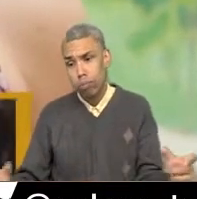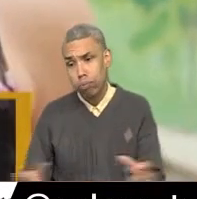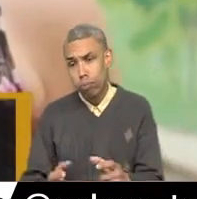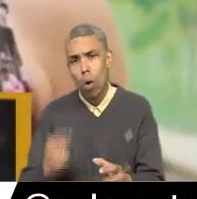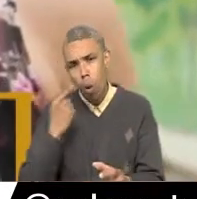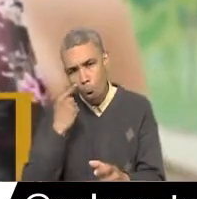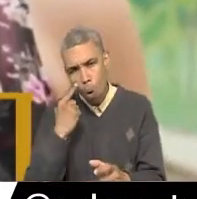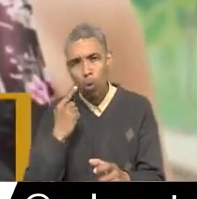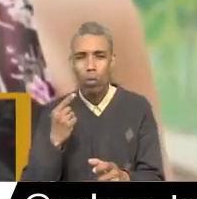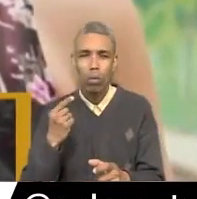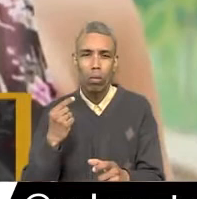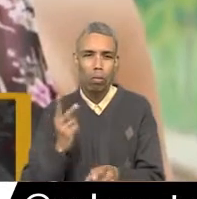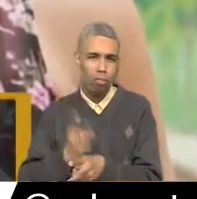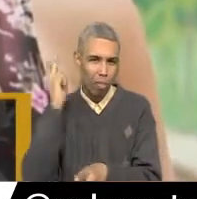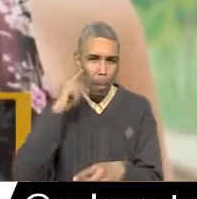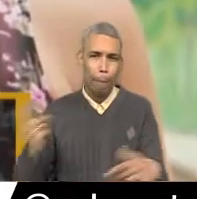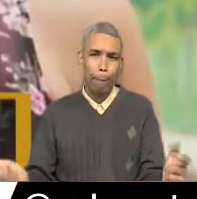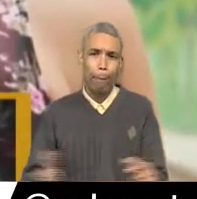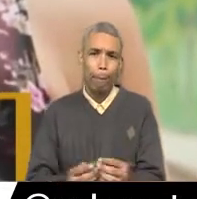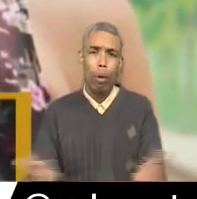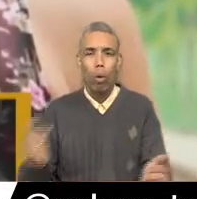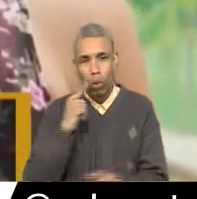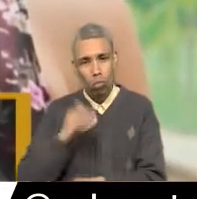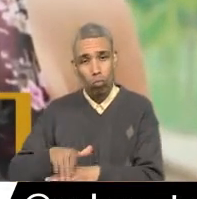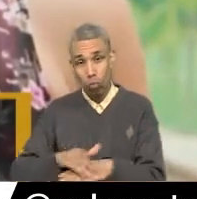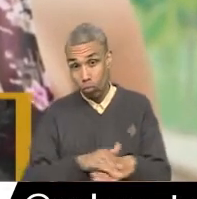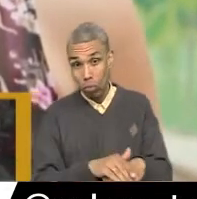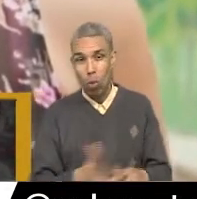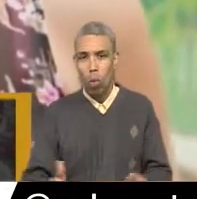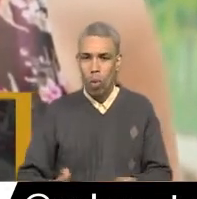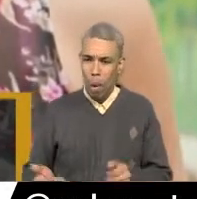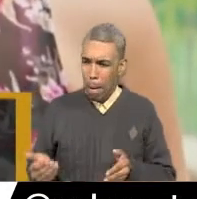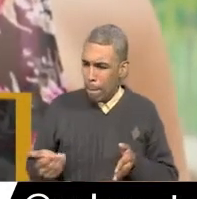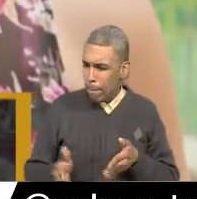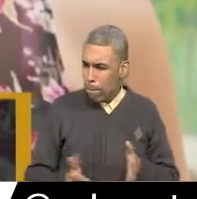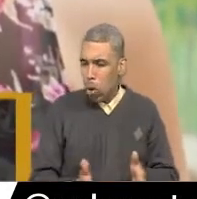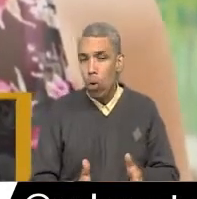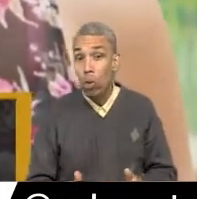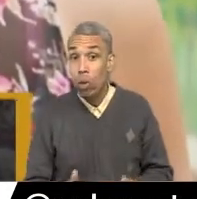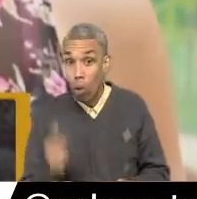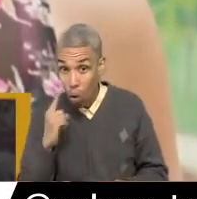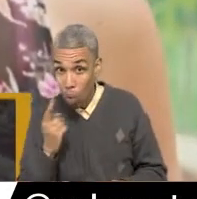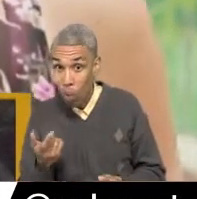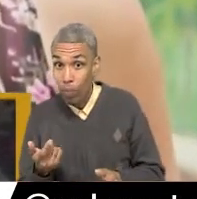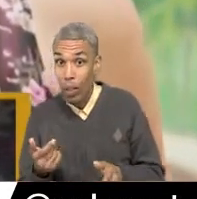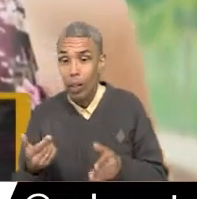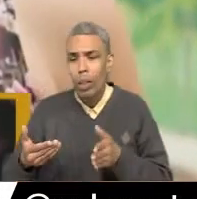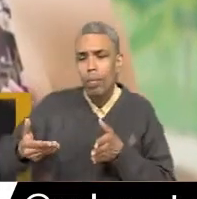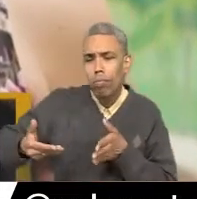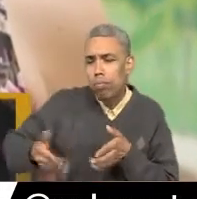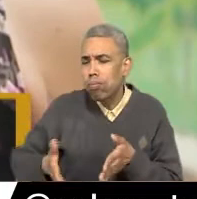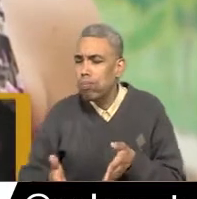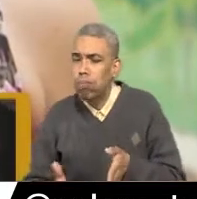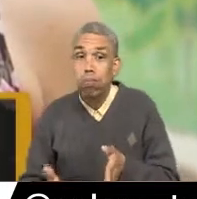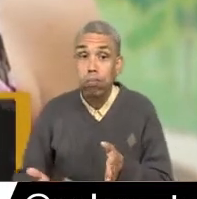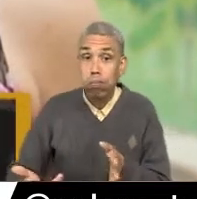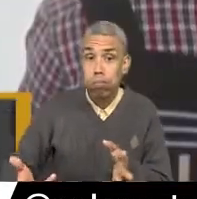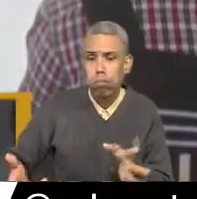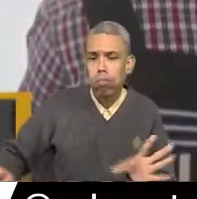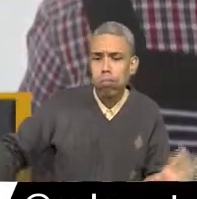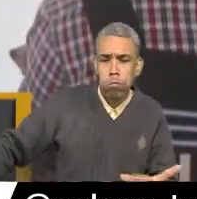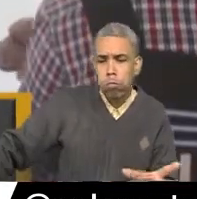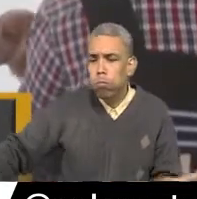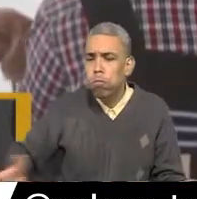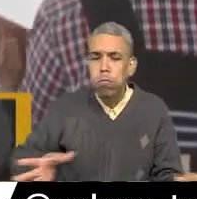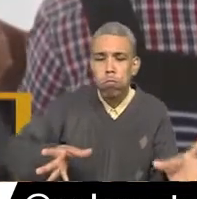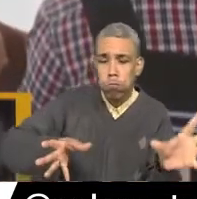embalse, entonces por medio de la faena los llevan a diferentes quebradas que quedan aguas arriba del embalse para que ellos se